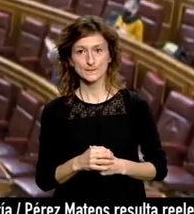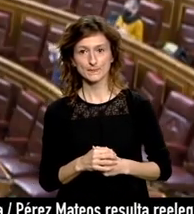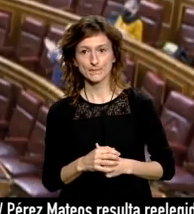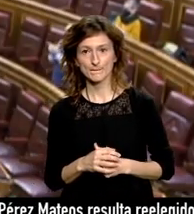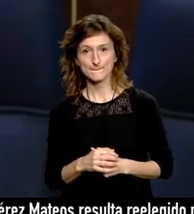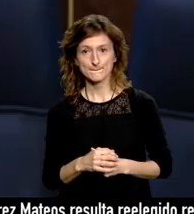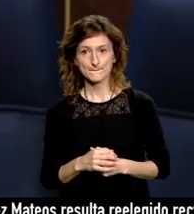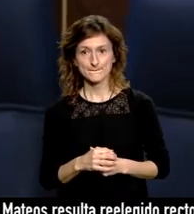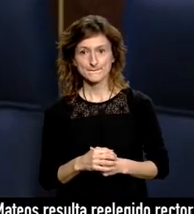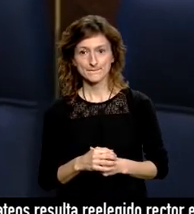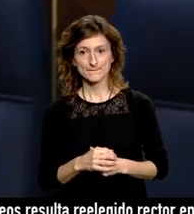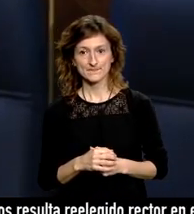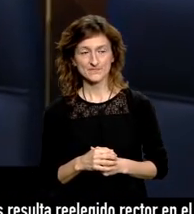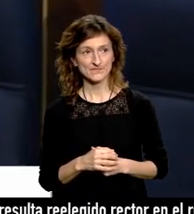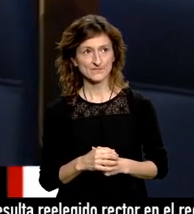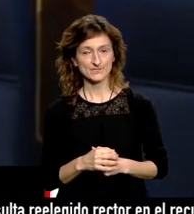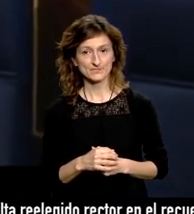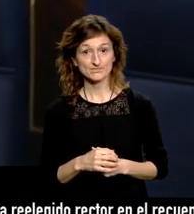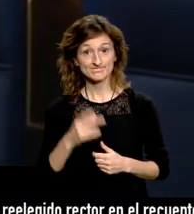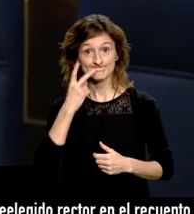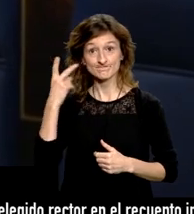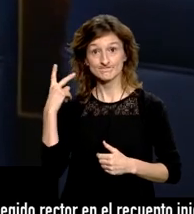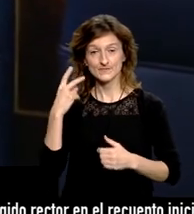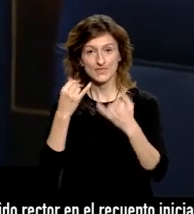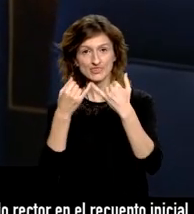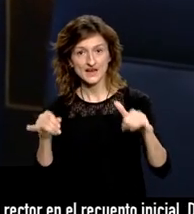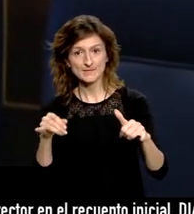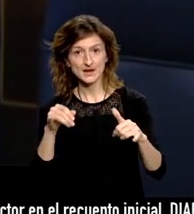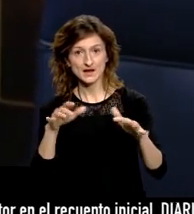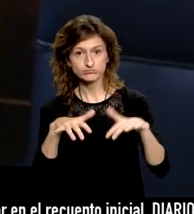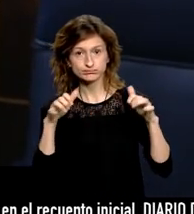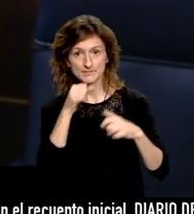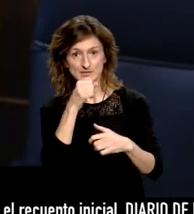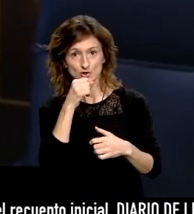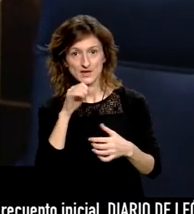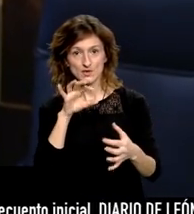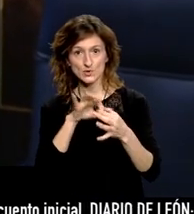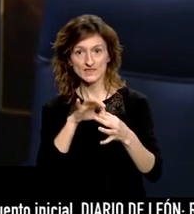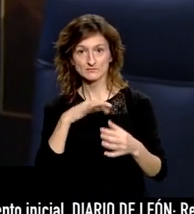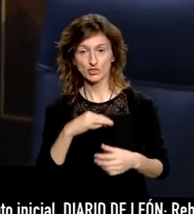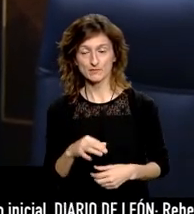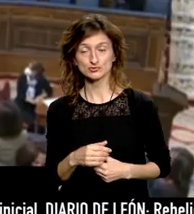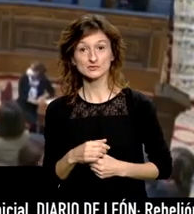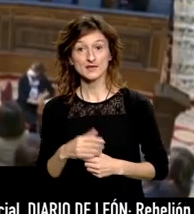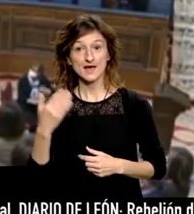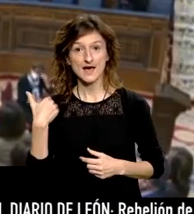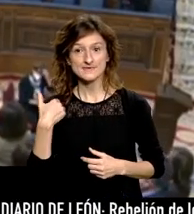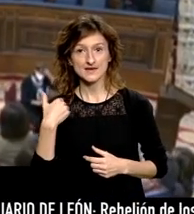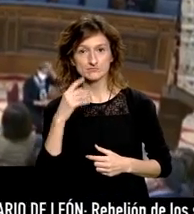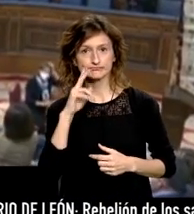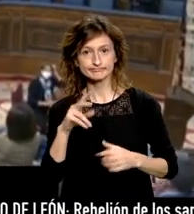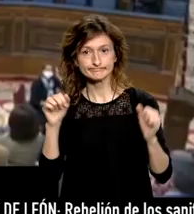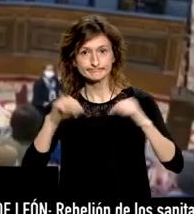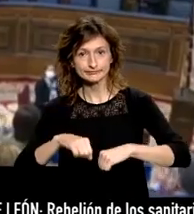2006 de 3 de mayo de Educación. Así celebraban las bancadas del PSOE y de Unidas Podemos que el Congreso dio ayer el